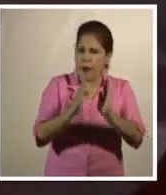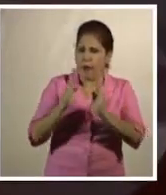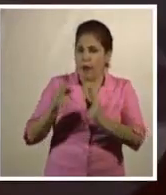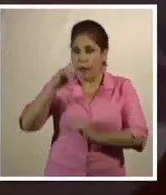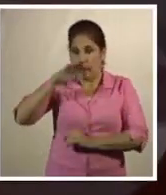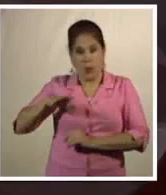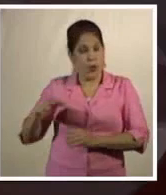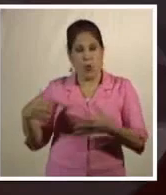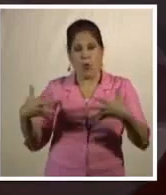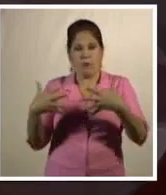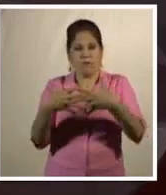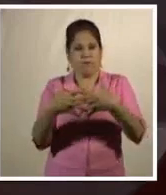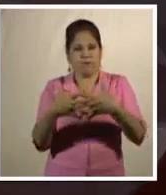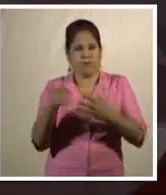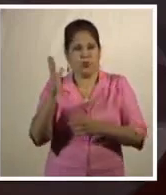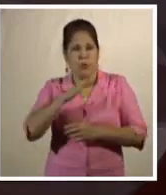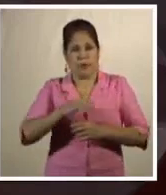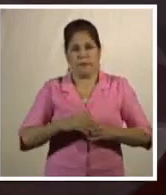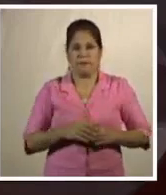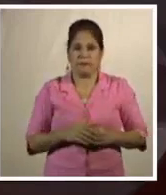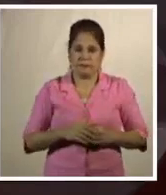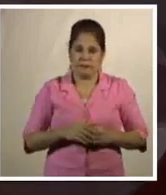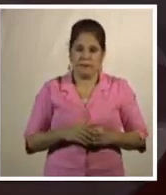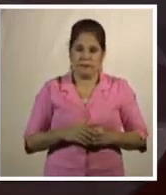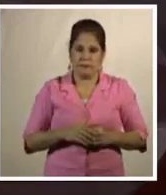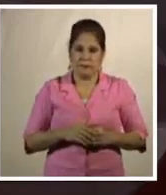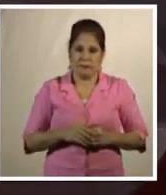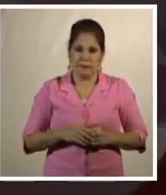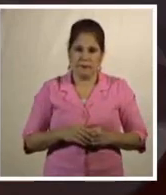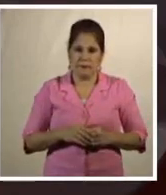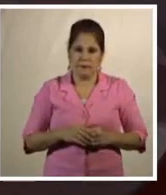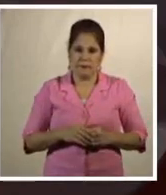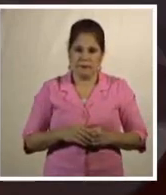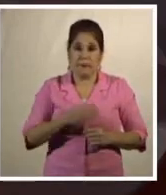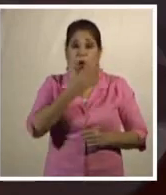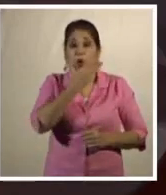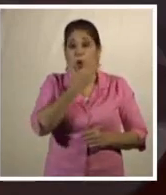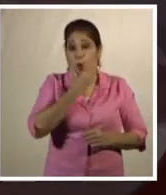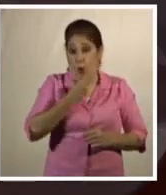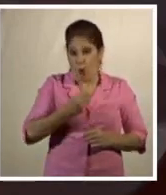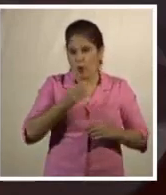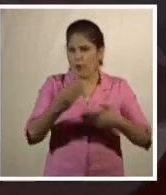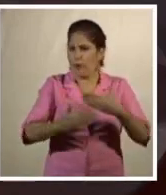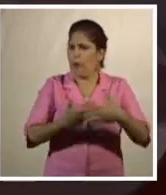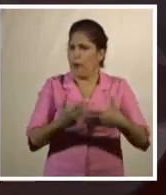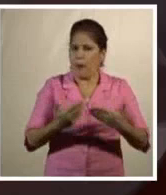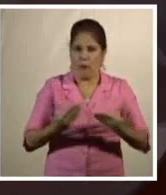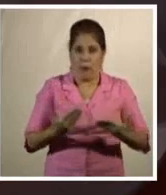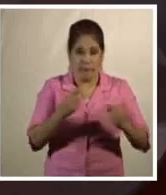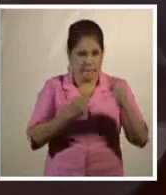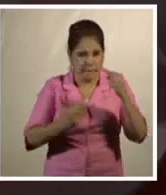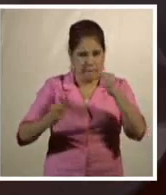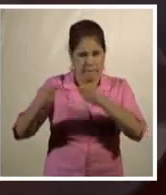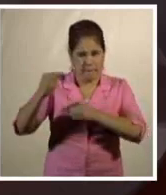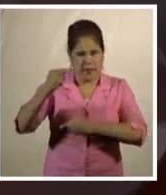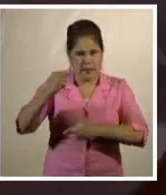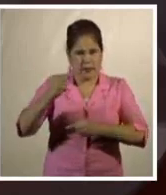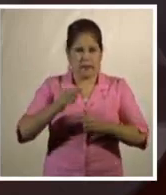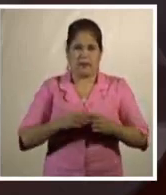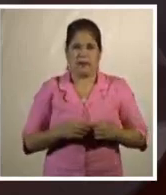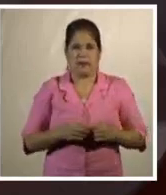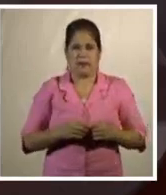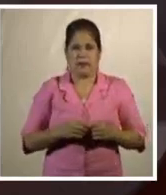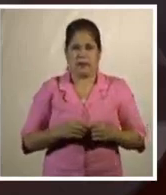eso es contra el problema por el cual los niños pueden estar manifestando todas estas conductas de rebeldía y en los adolescentes el problema estaba sobre todo